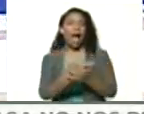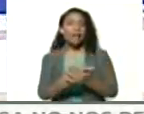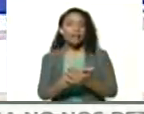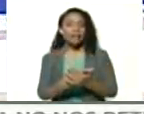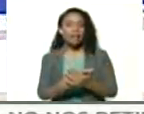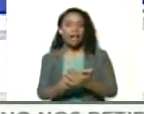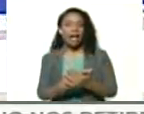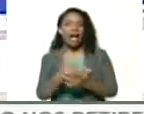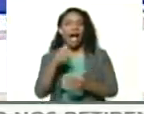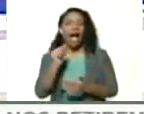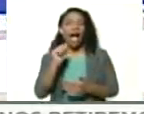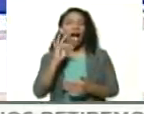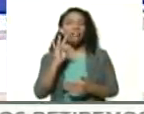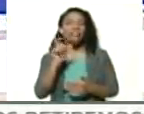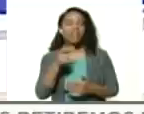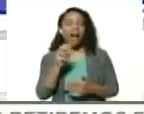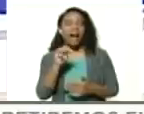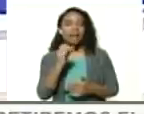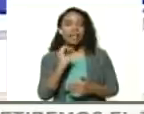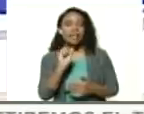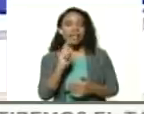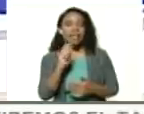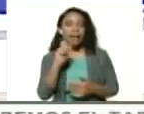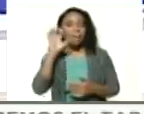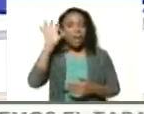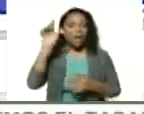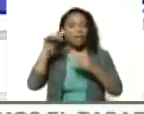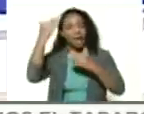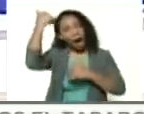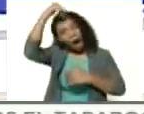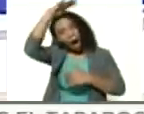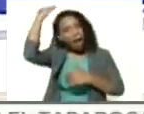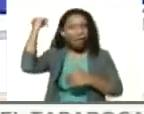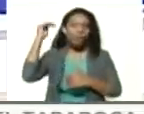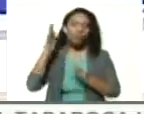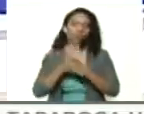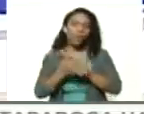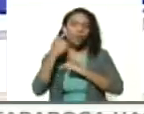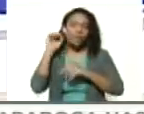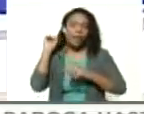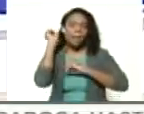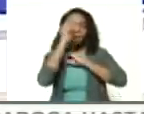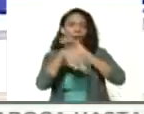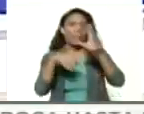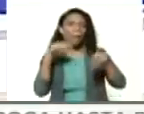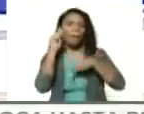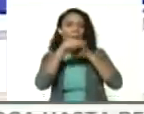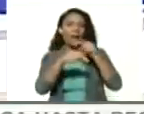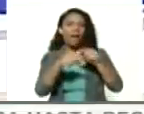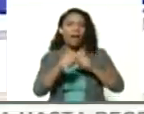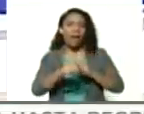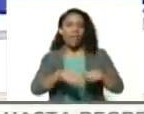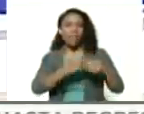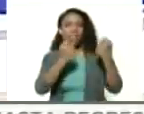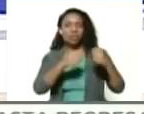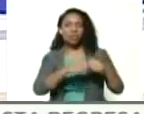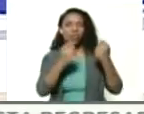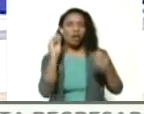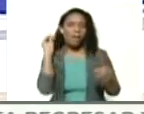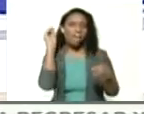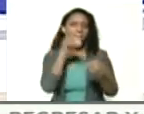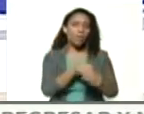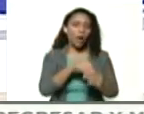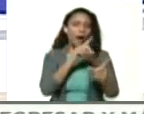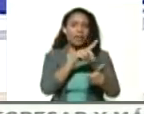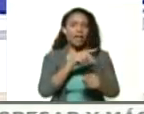día de hoy, prepara el bombardeo, la destrucción y la invasión de